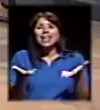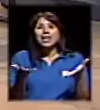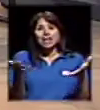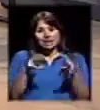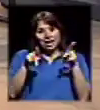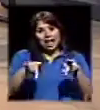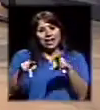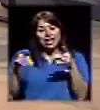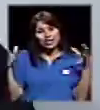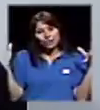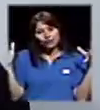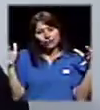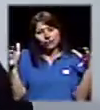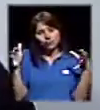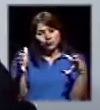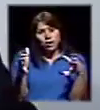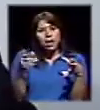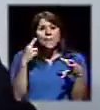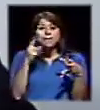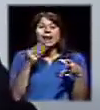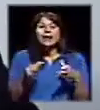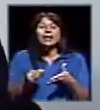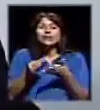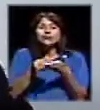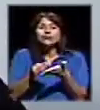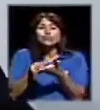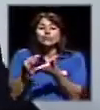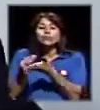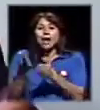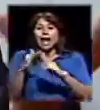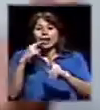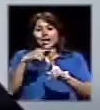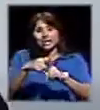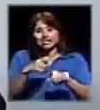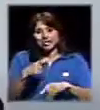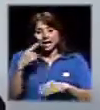el recolector de obras claro. de ese momento. Y tal vez